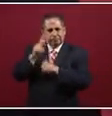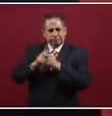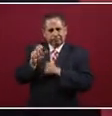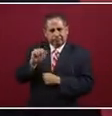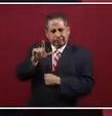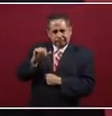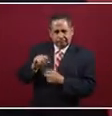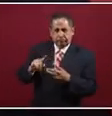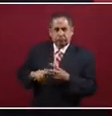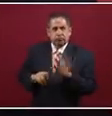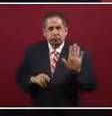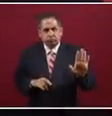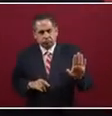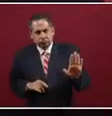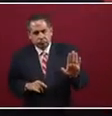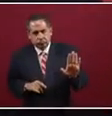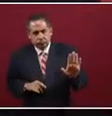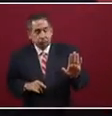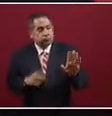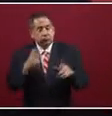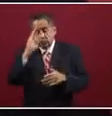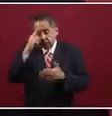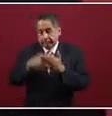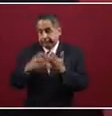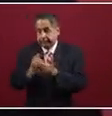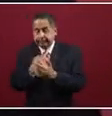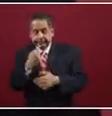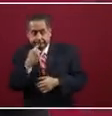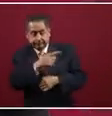les dijimos que yo creo que este fue el logro de la negociación más importante.